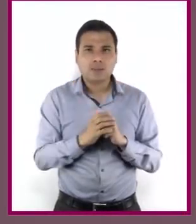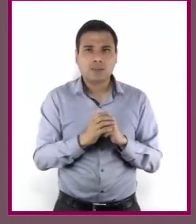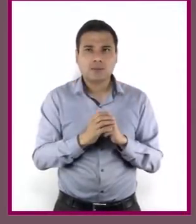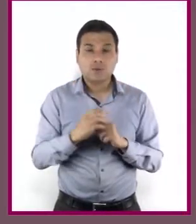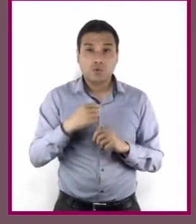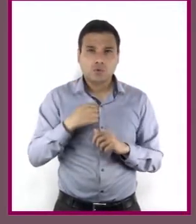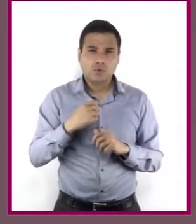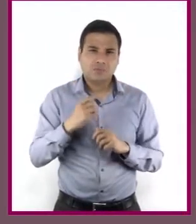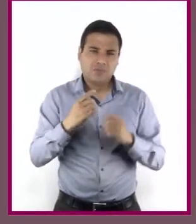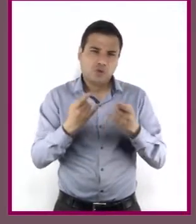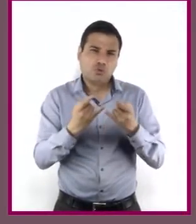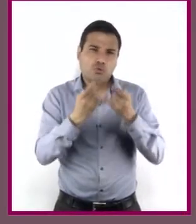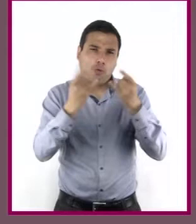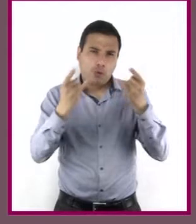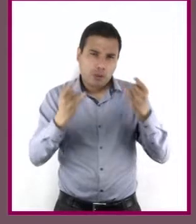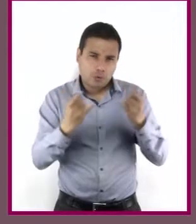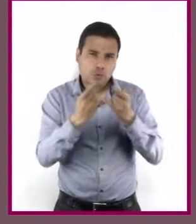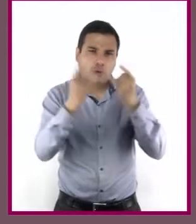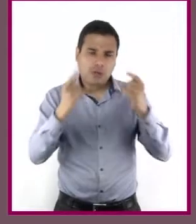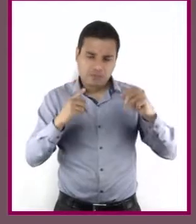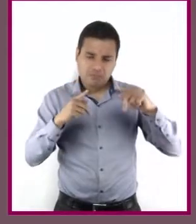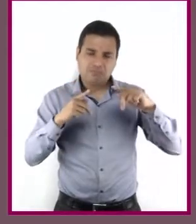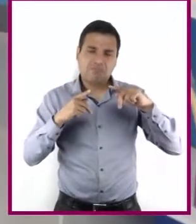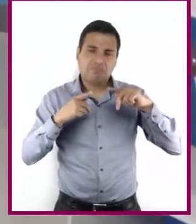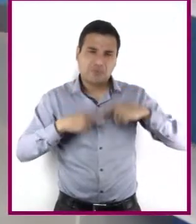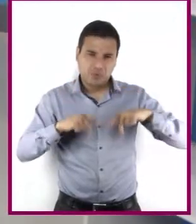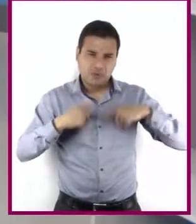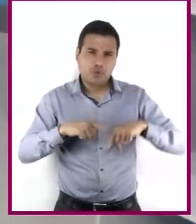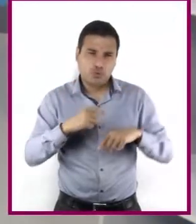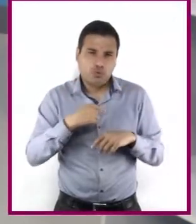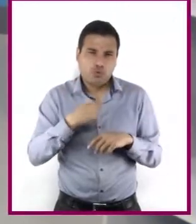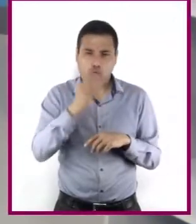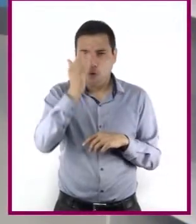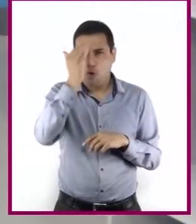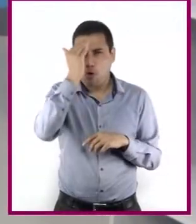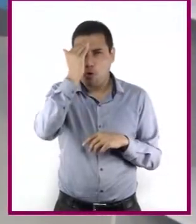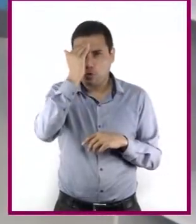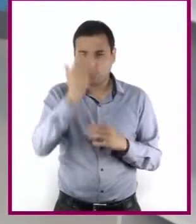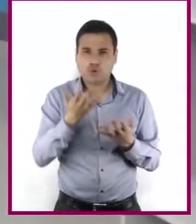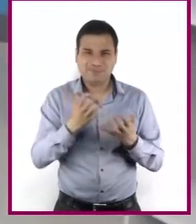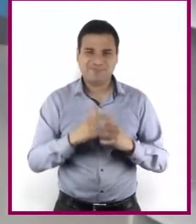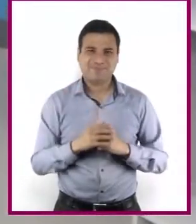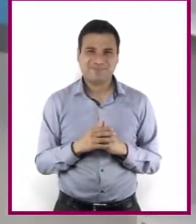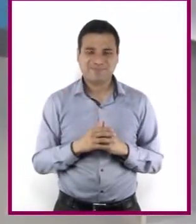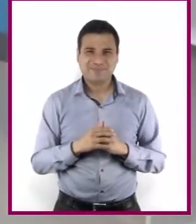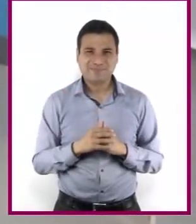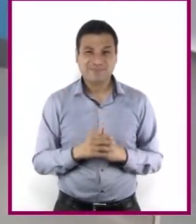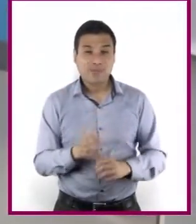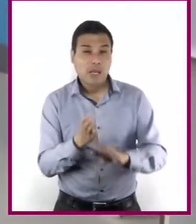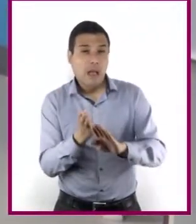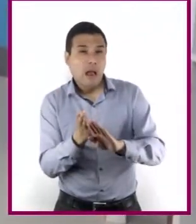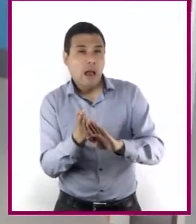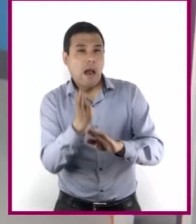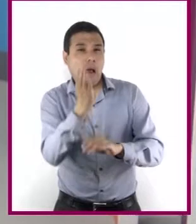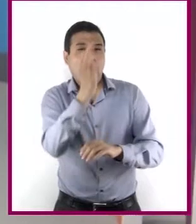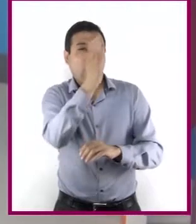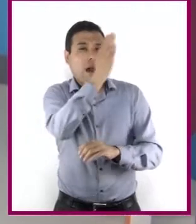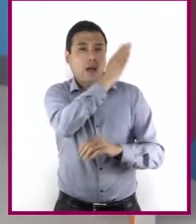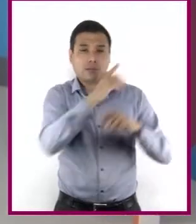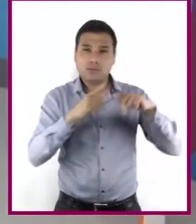1.000.000 de años de historia sobre la tierra, evolucionando desde el salvaje retrógrado